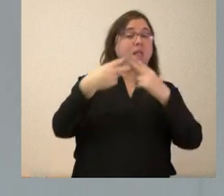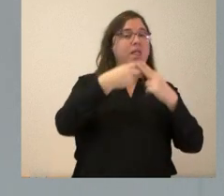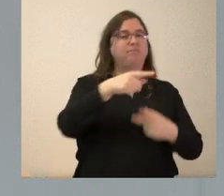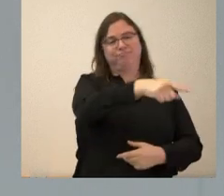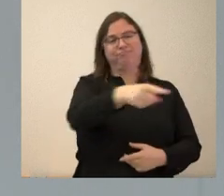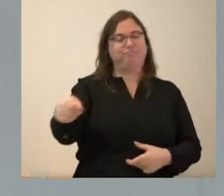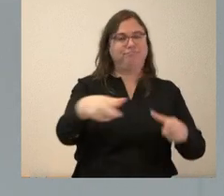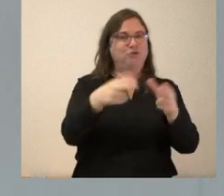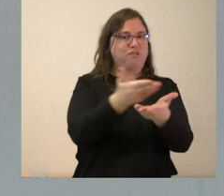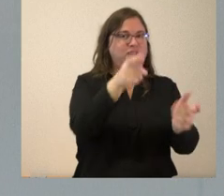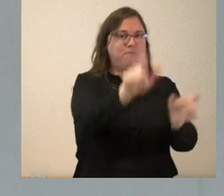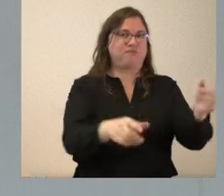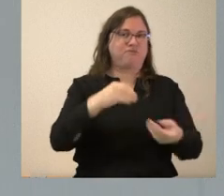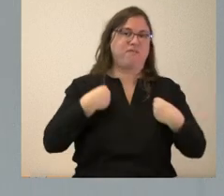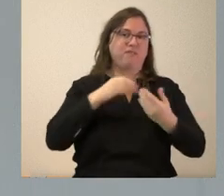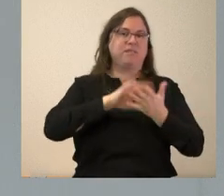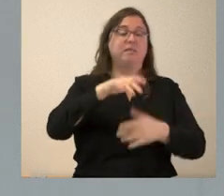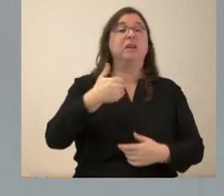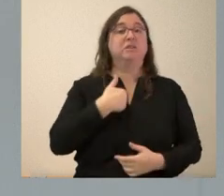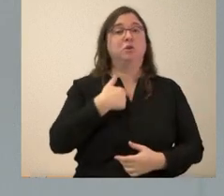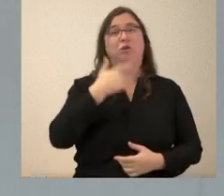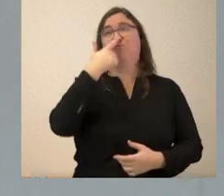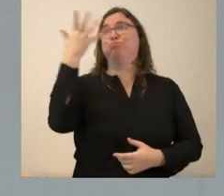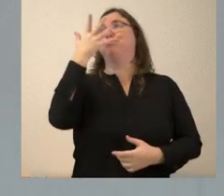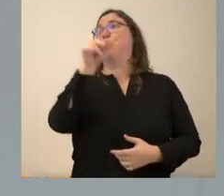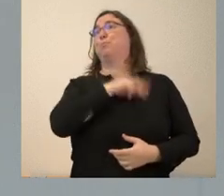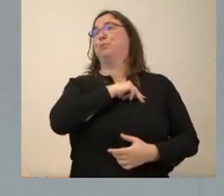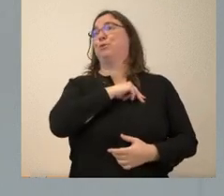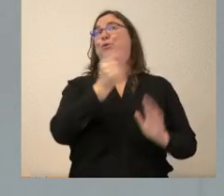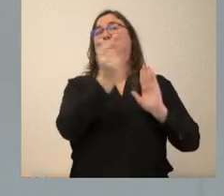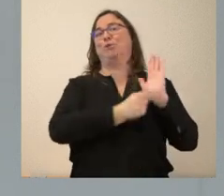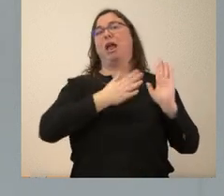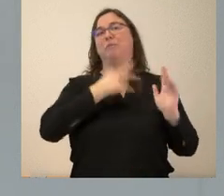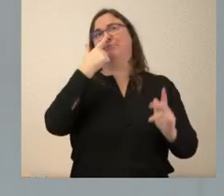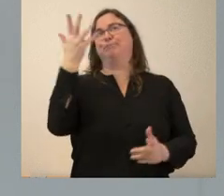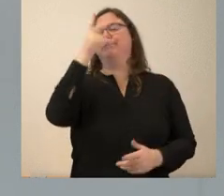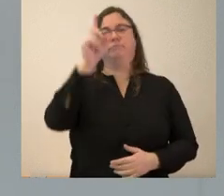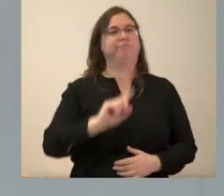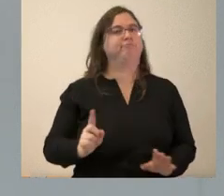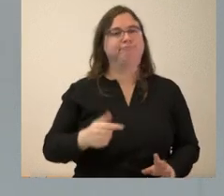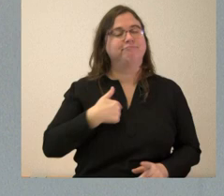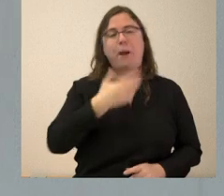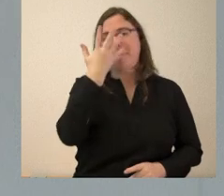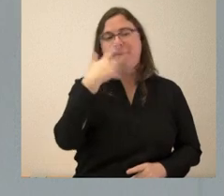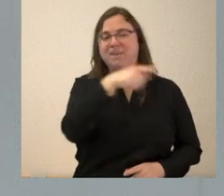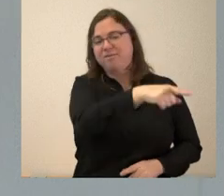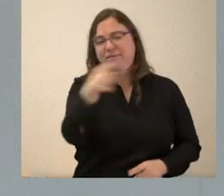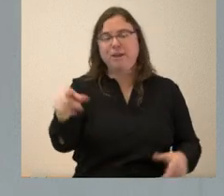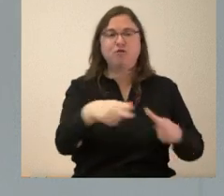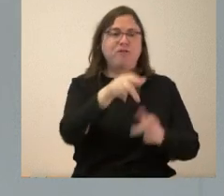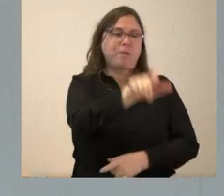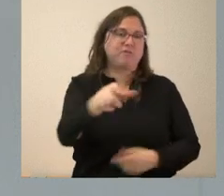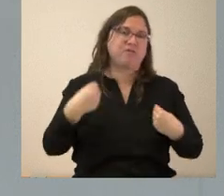nos valoren por eso sería una petulancia ponernos una nota o darnos una valoración a nosotros mismos preferimos que sean las personas de castidad